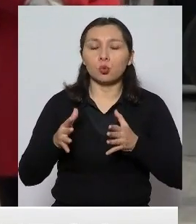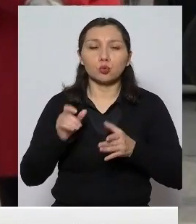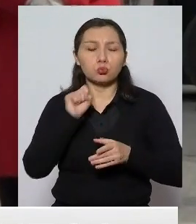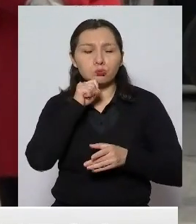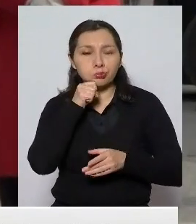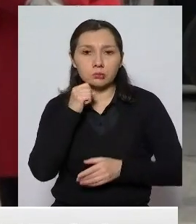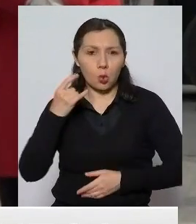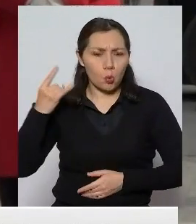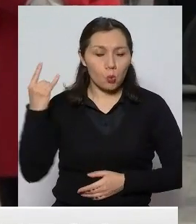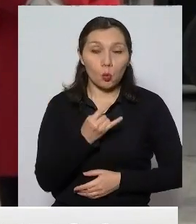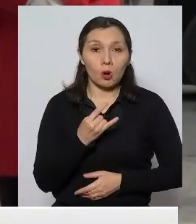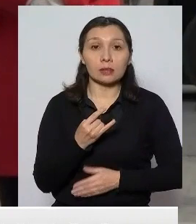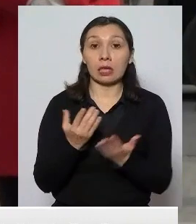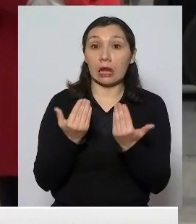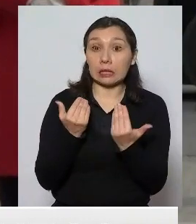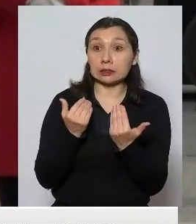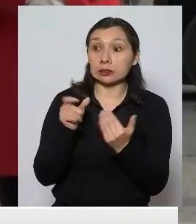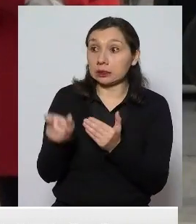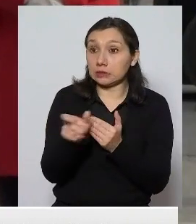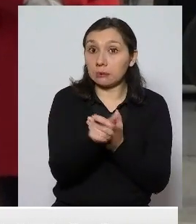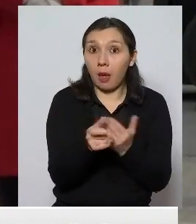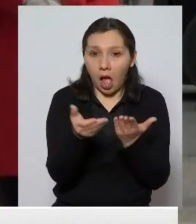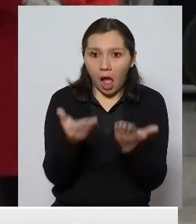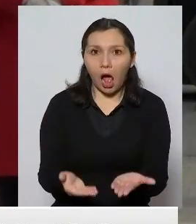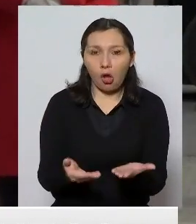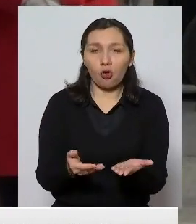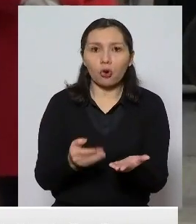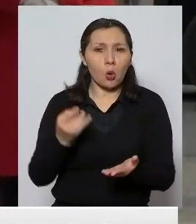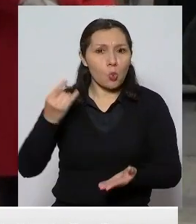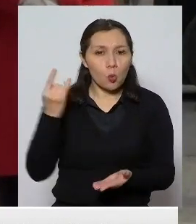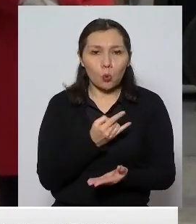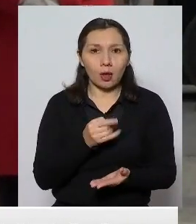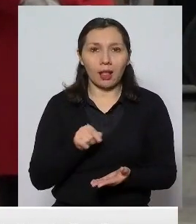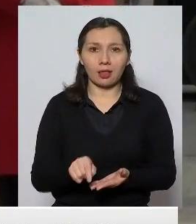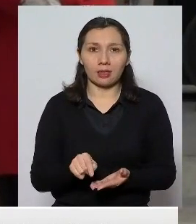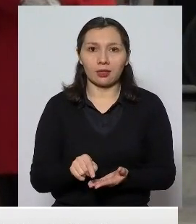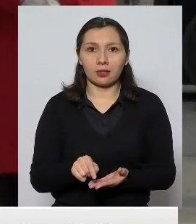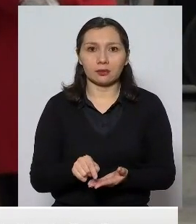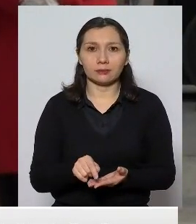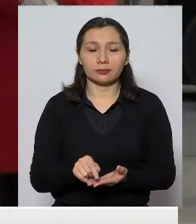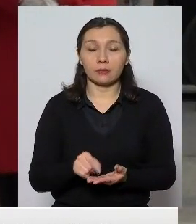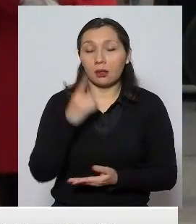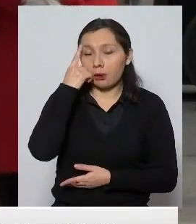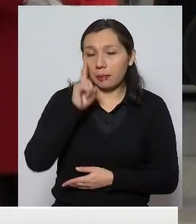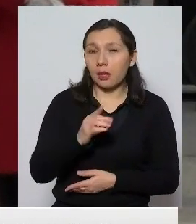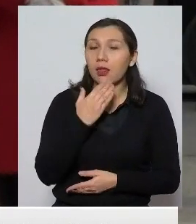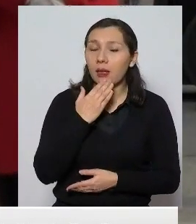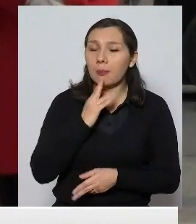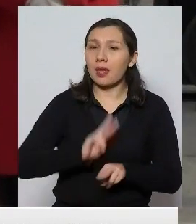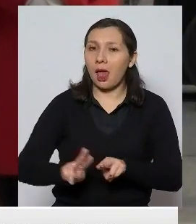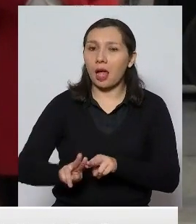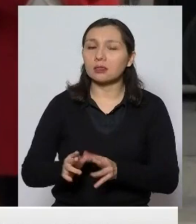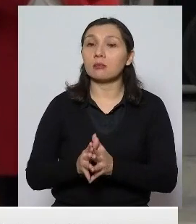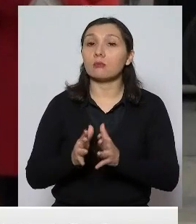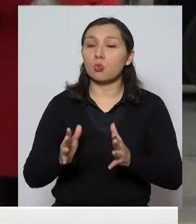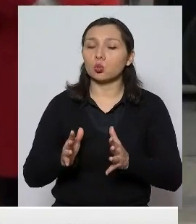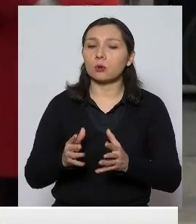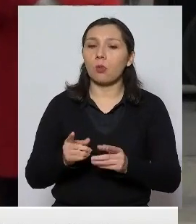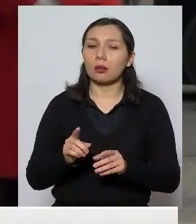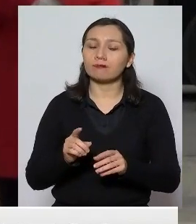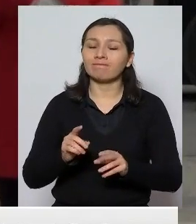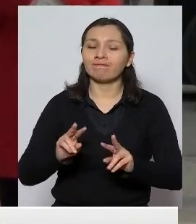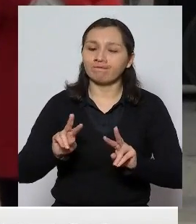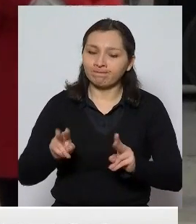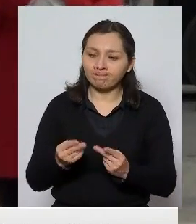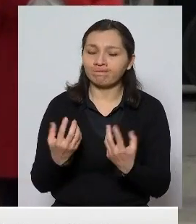de urgencia, porque las necesidades son ahora y son urgentes. Pero también tenemos que hacerlo con mucha